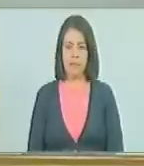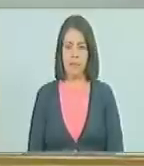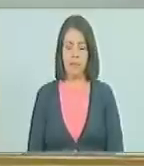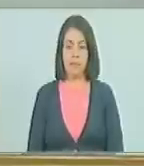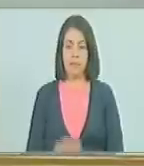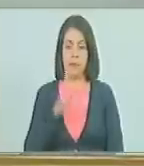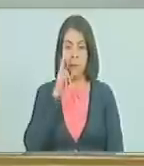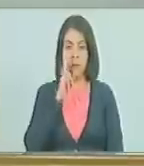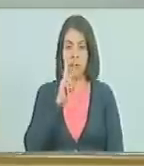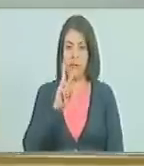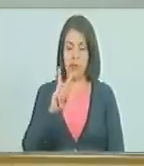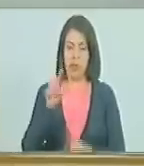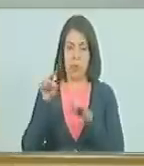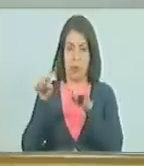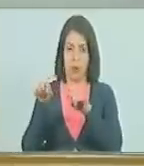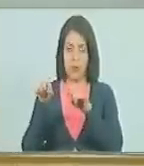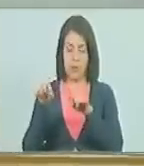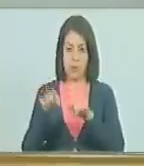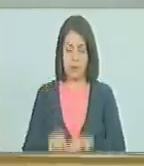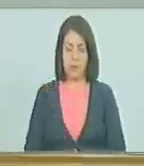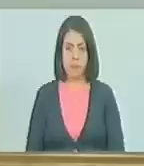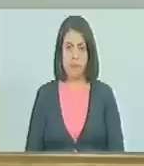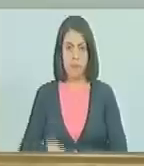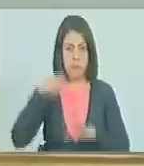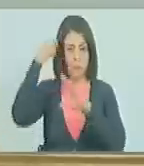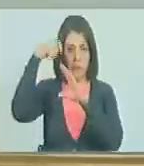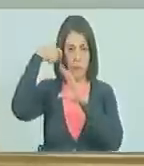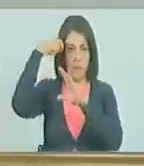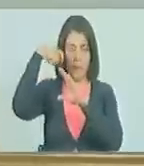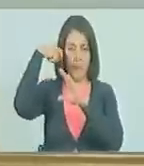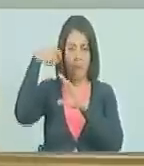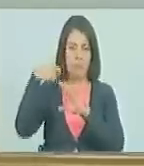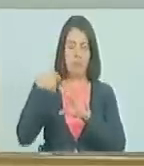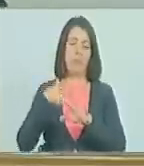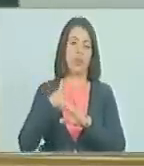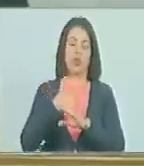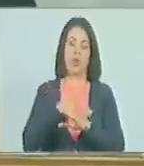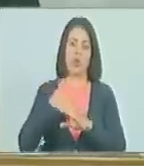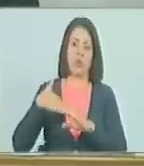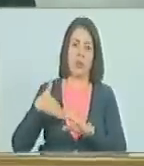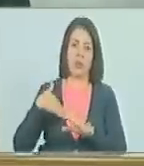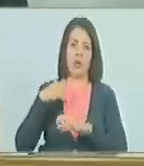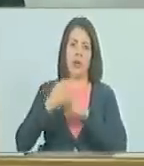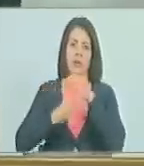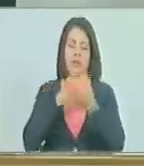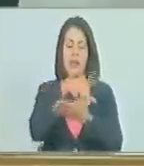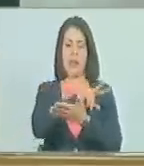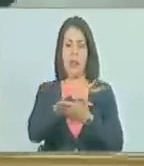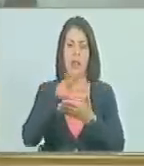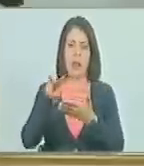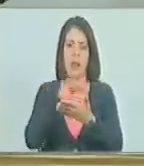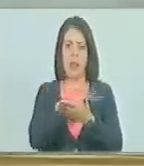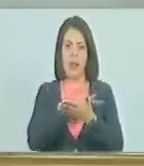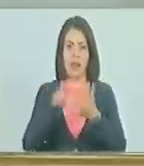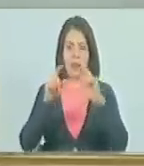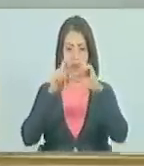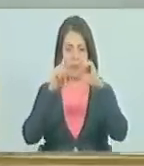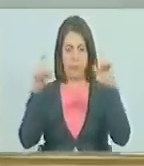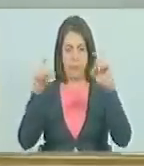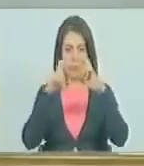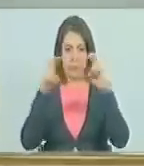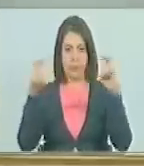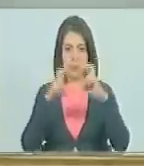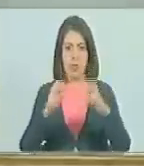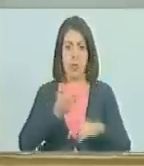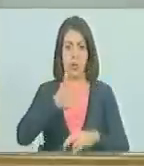Bueno, ahí vimos ese video. Yo quiero hacer lectura, y estaba subtitulado, para que